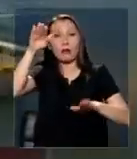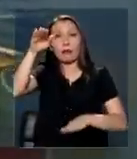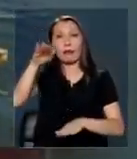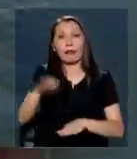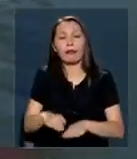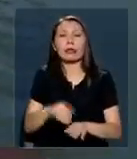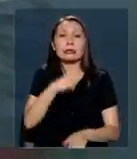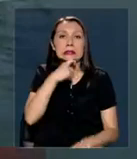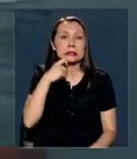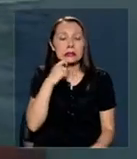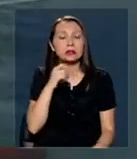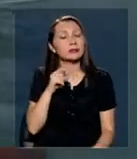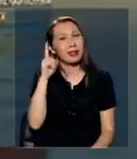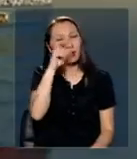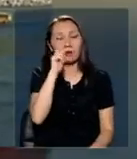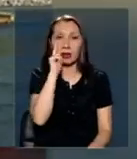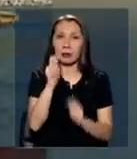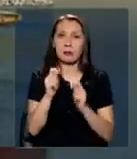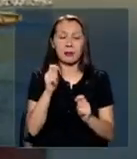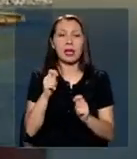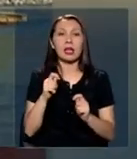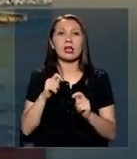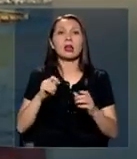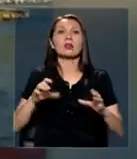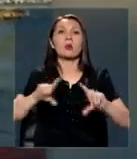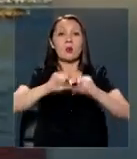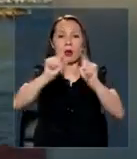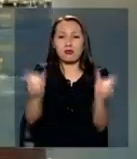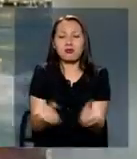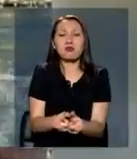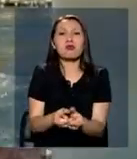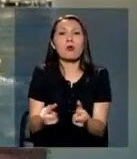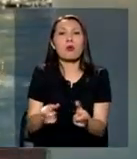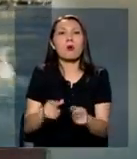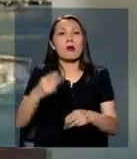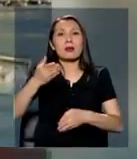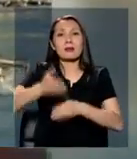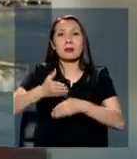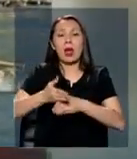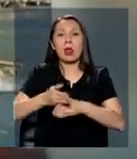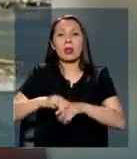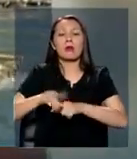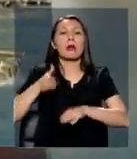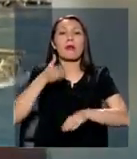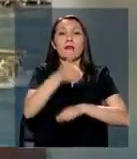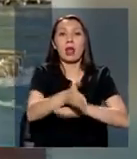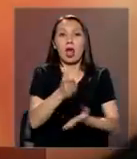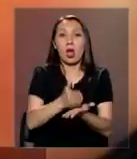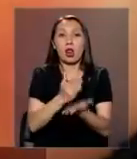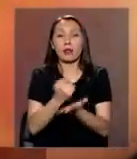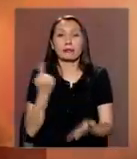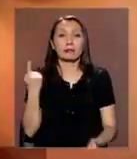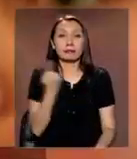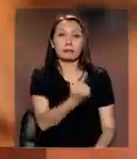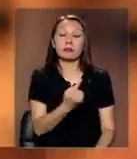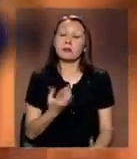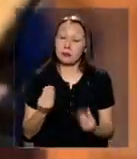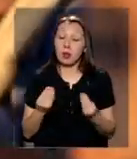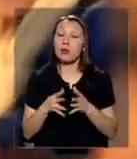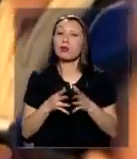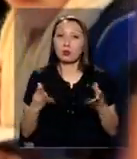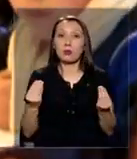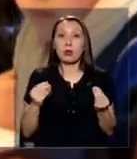Han debido volver al peligroso sistema de cámaras de neumáticos con tablas de madera para ir al colegio. Miedo, mucho